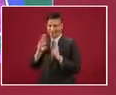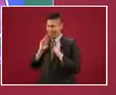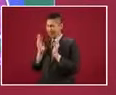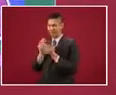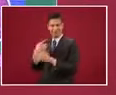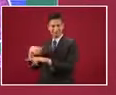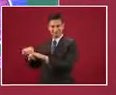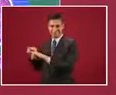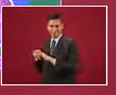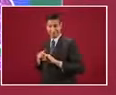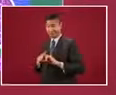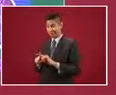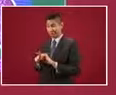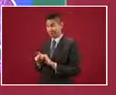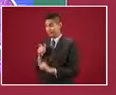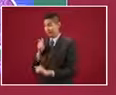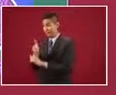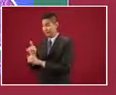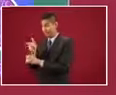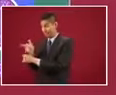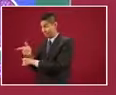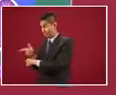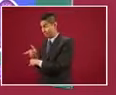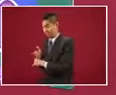en general,